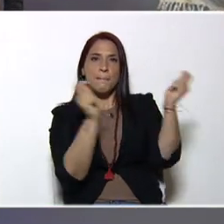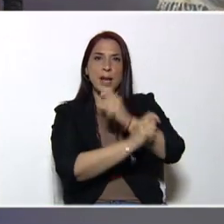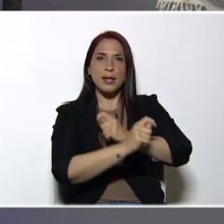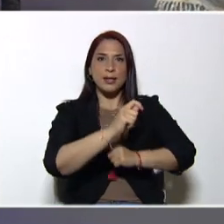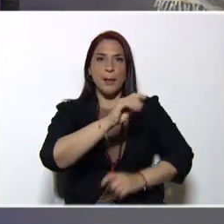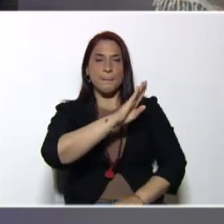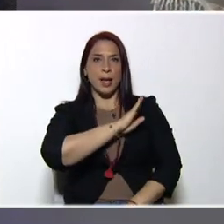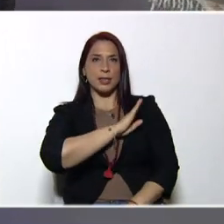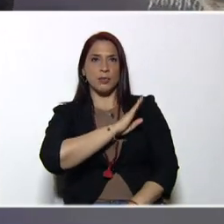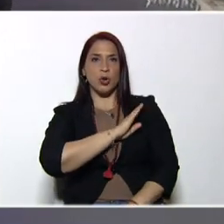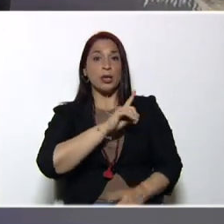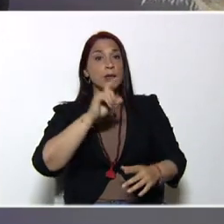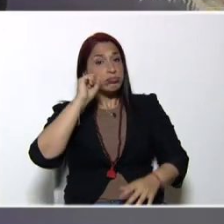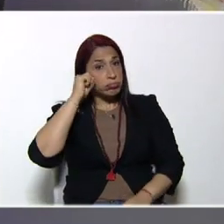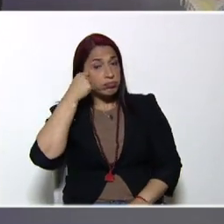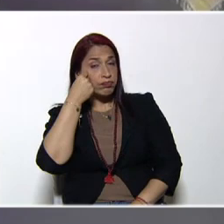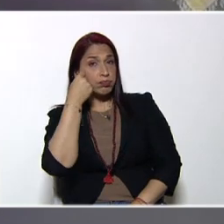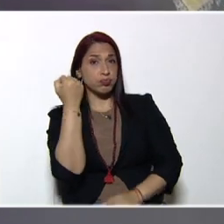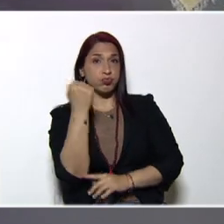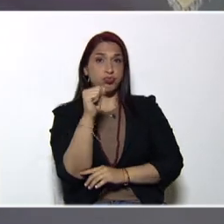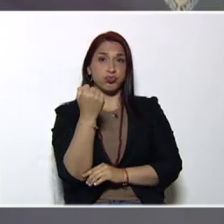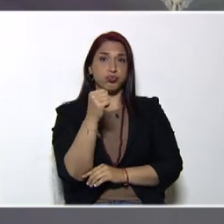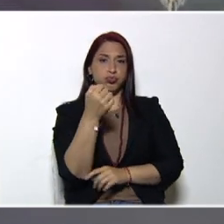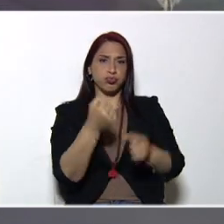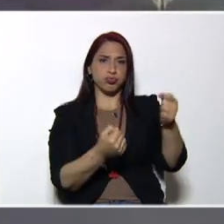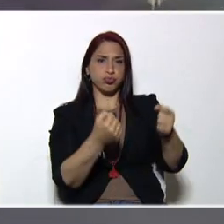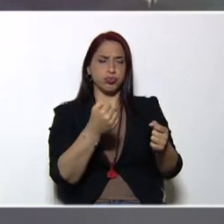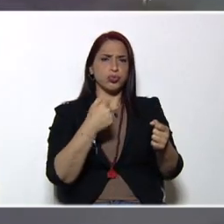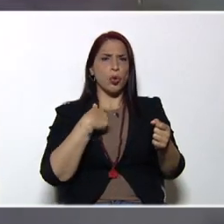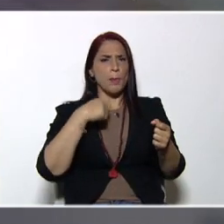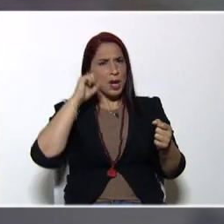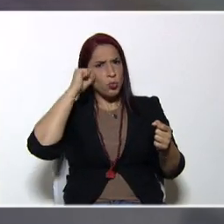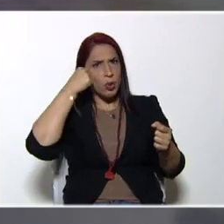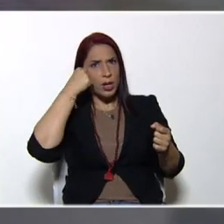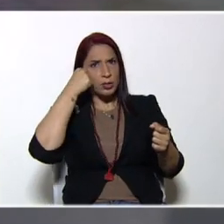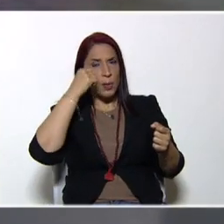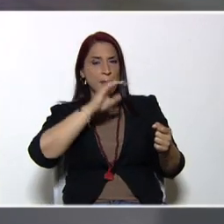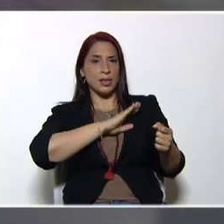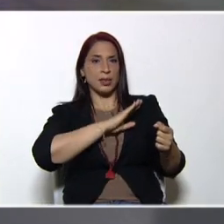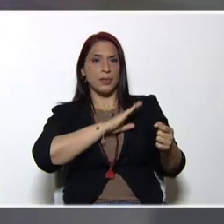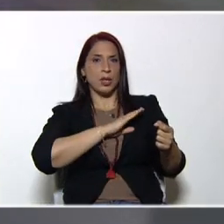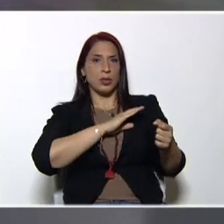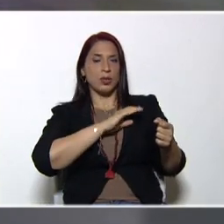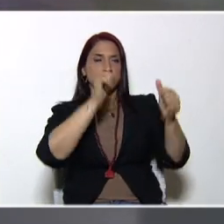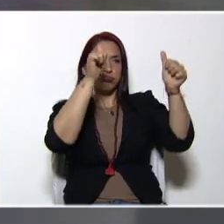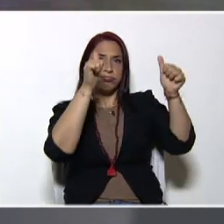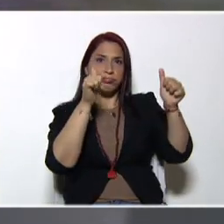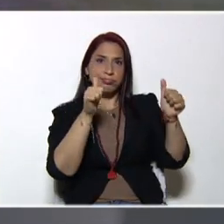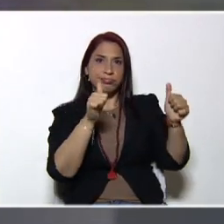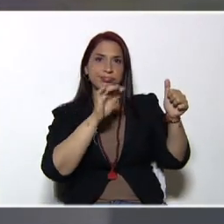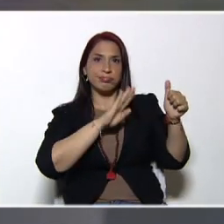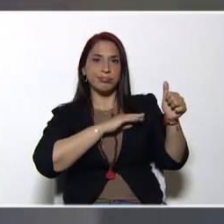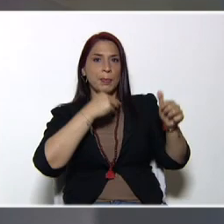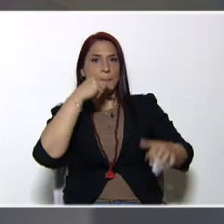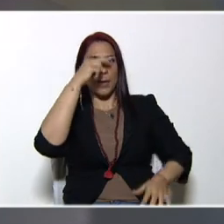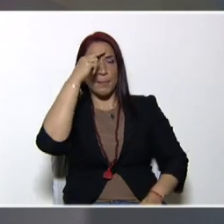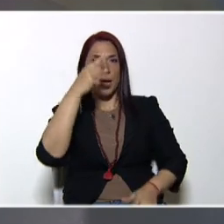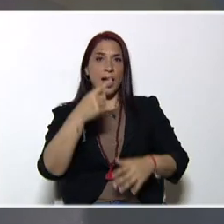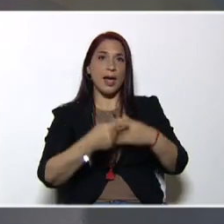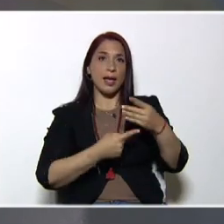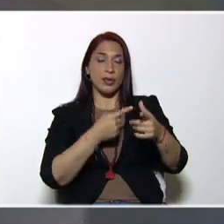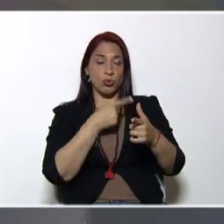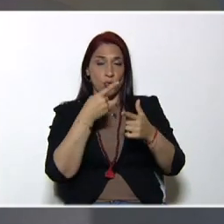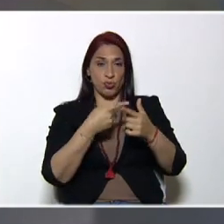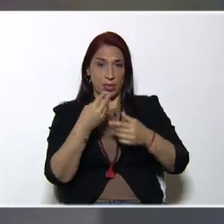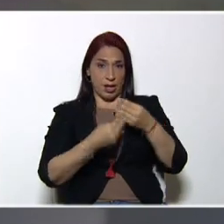de su muñeca, de su carro, yo me acuerdo del patrimonio de mi casa, que son los cuadros de mi papá. Les voy entonces a hacer un